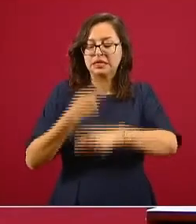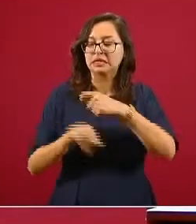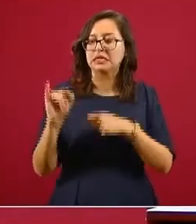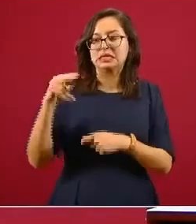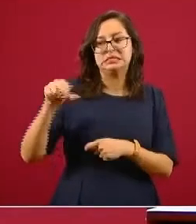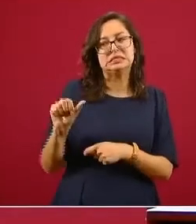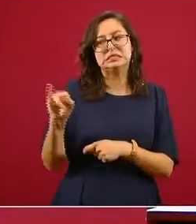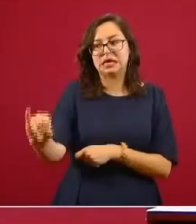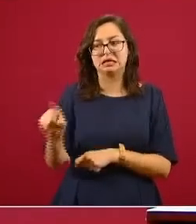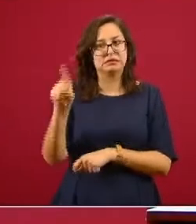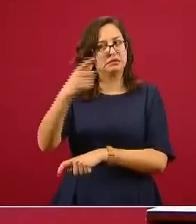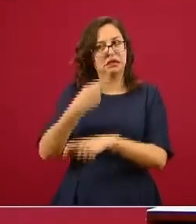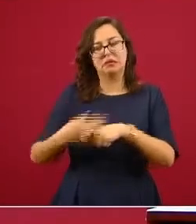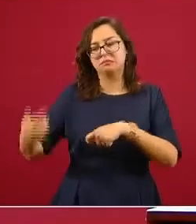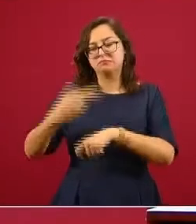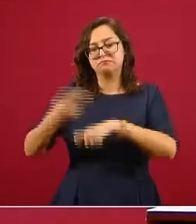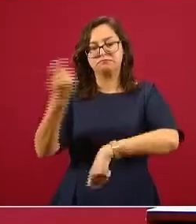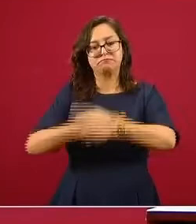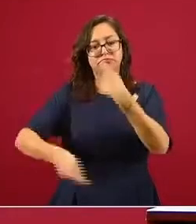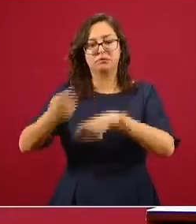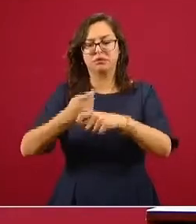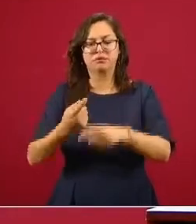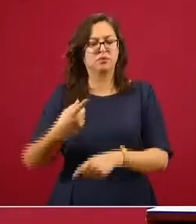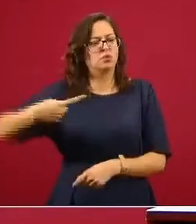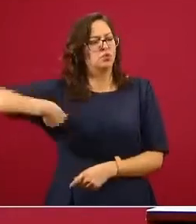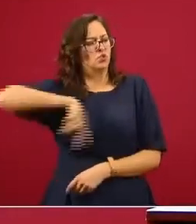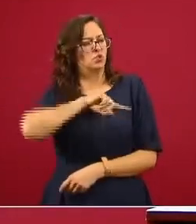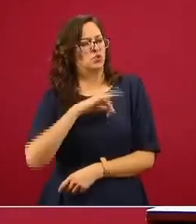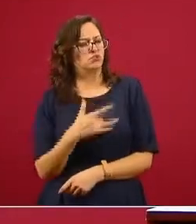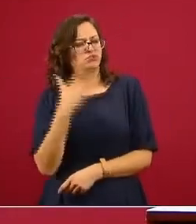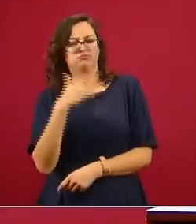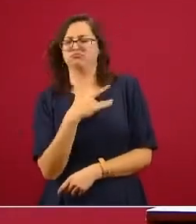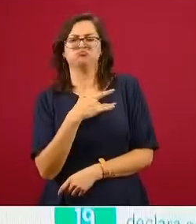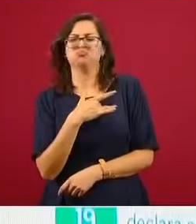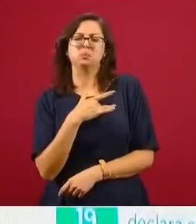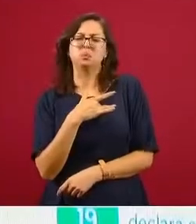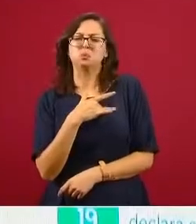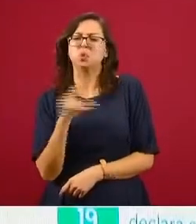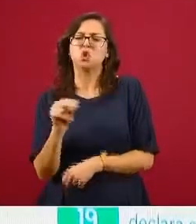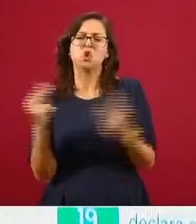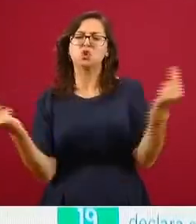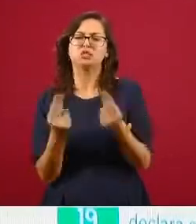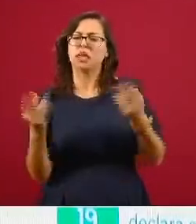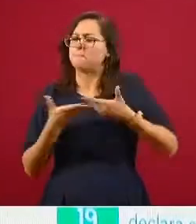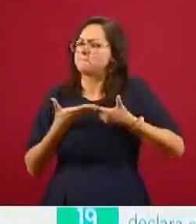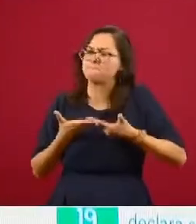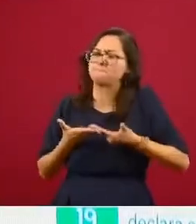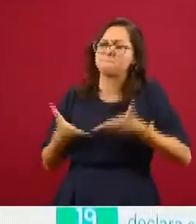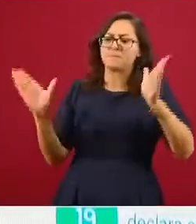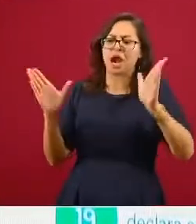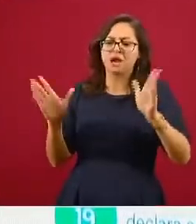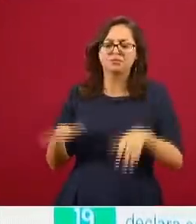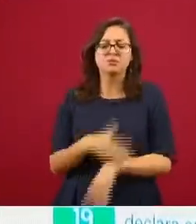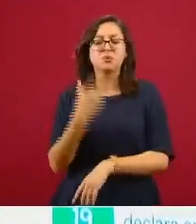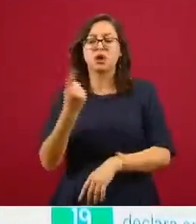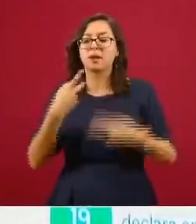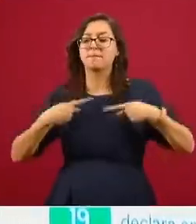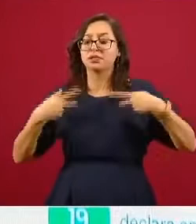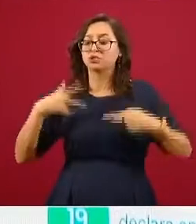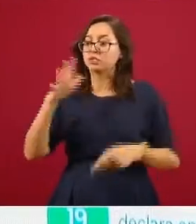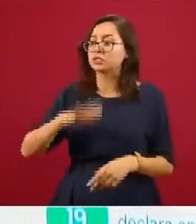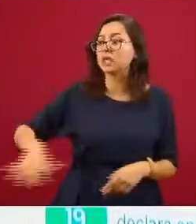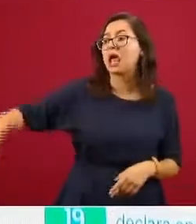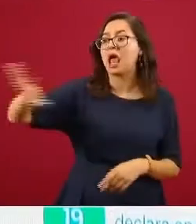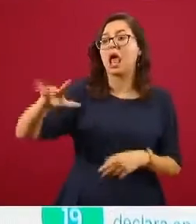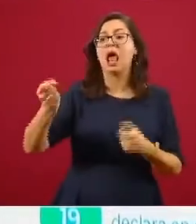de Acceso a la Información Pública. Para nosotros es vital que los datos se compartan, porque sabemos que allá en la sociedad hay